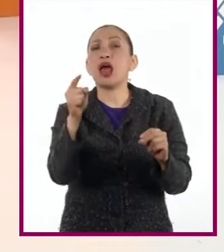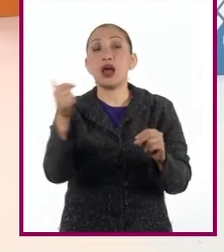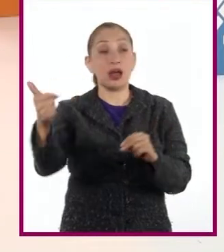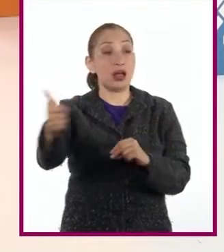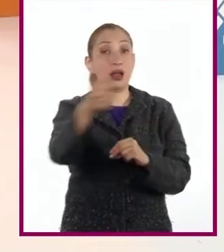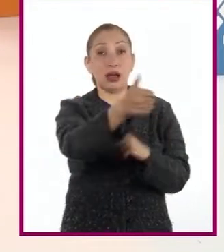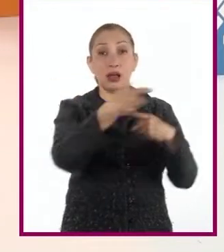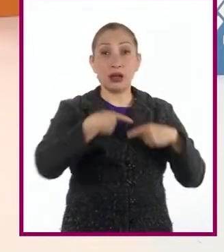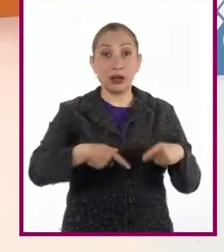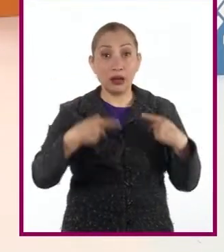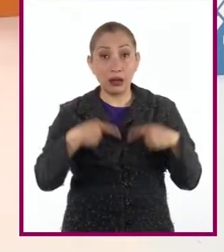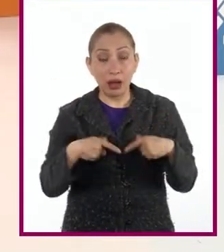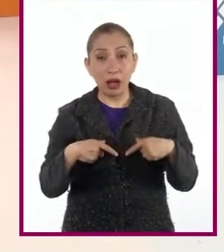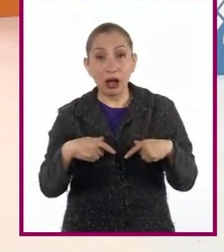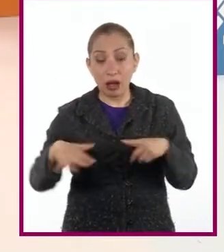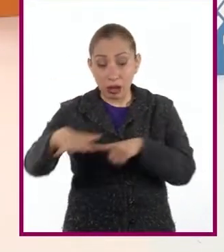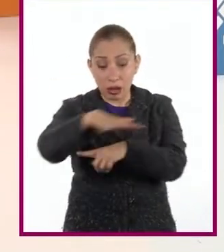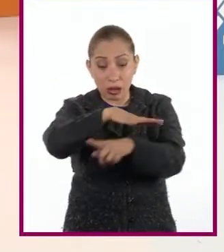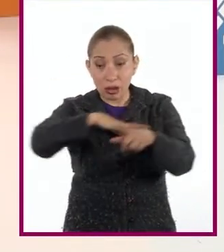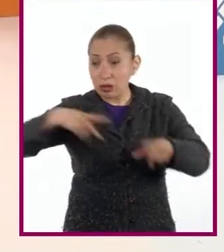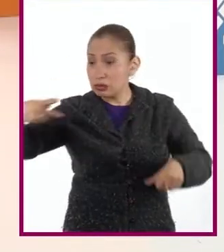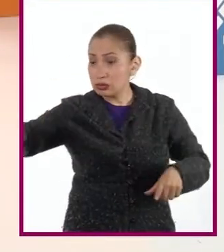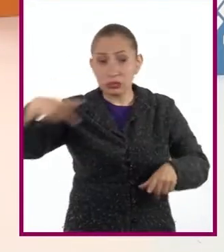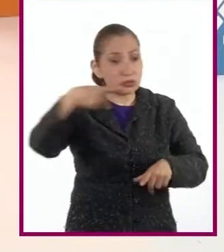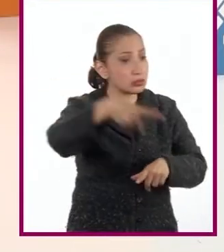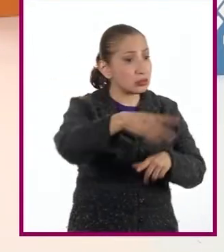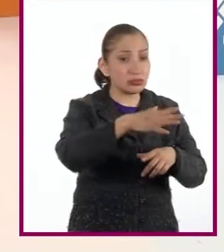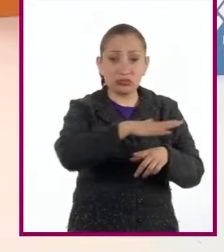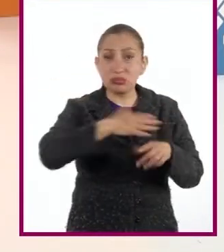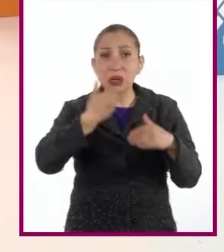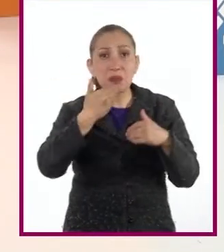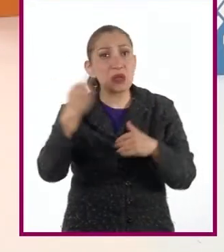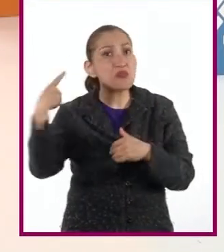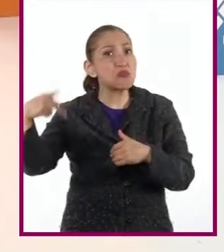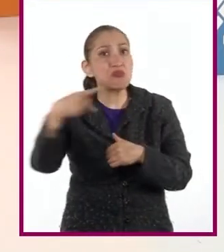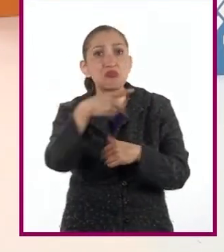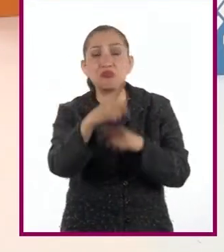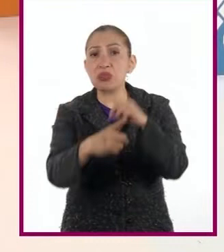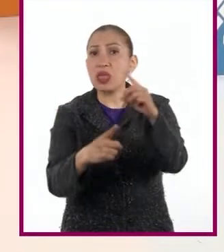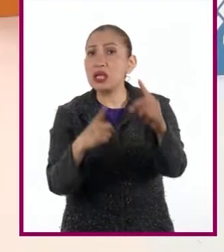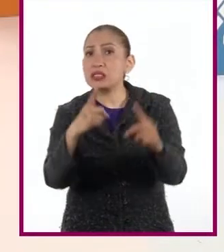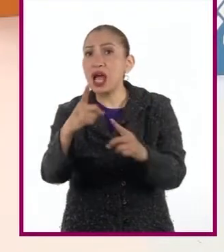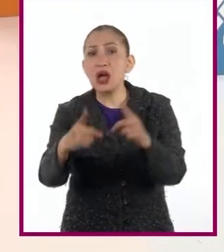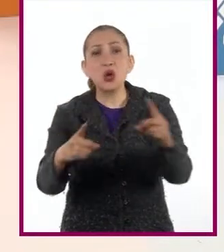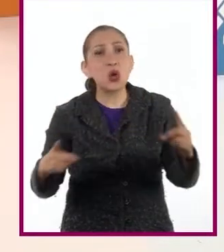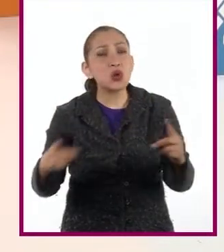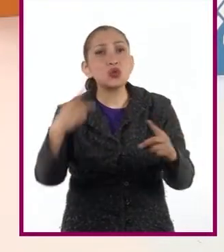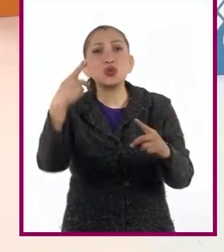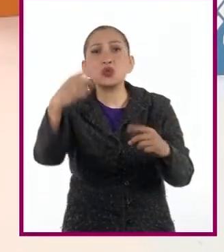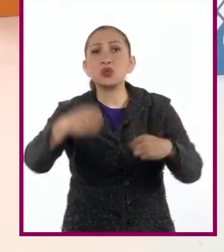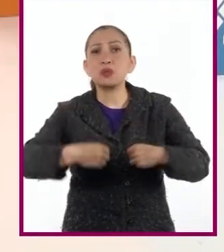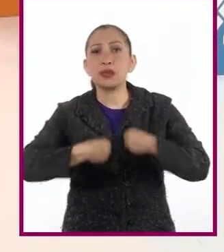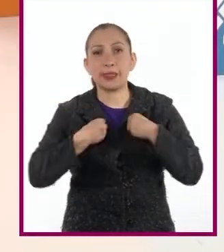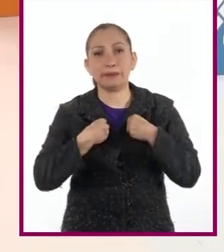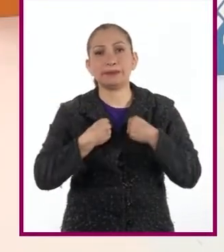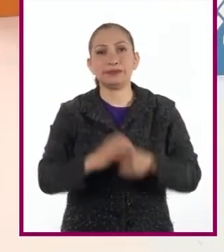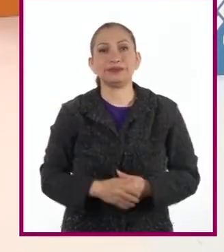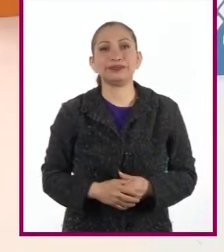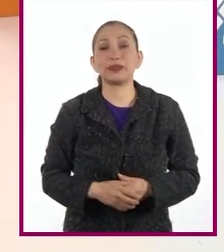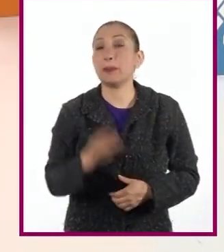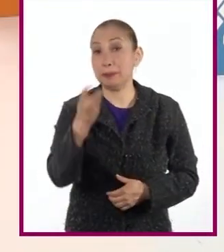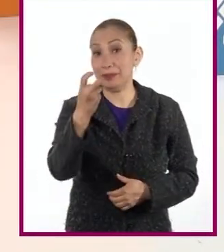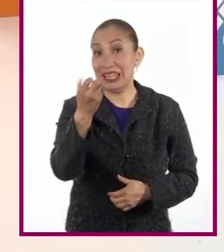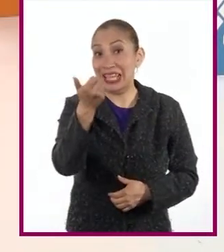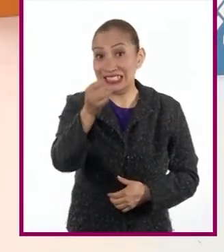cada persona tenga las condiciones que necesita para desarrollarse en todos los aspectos de su vida. De este